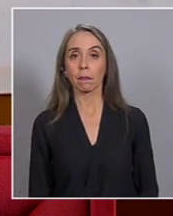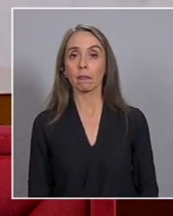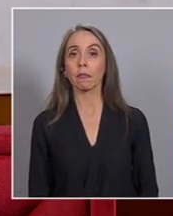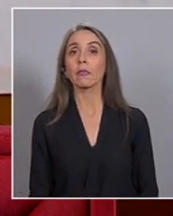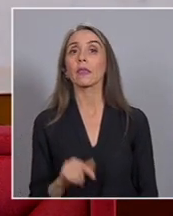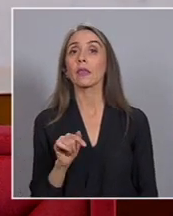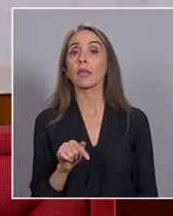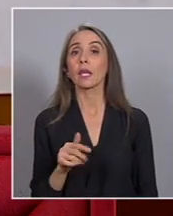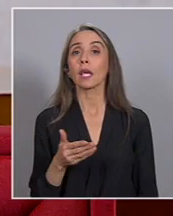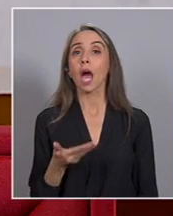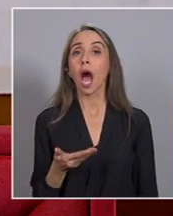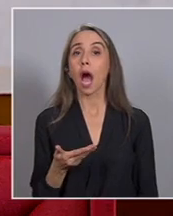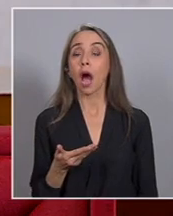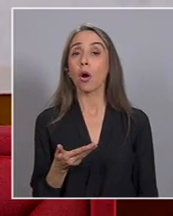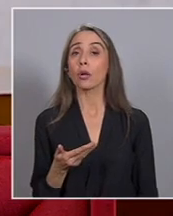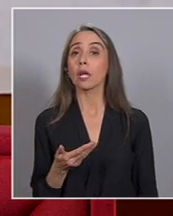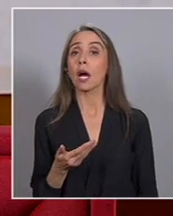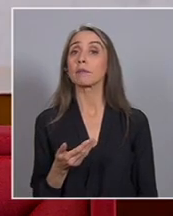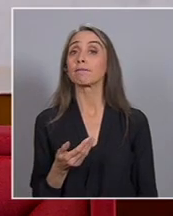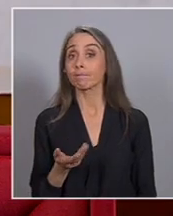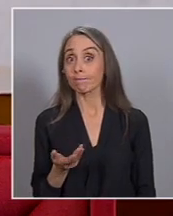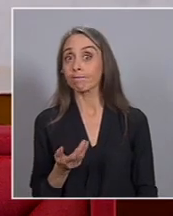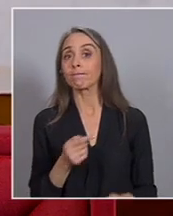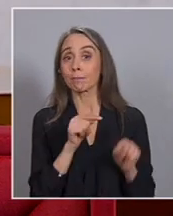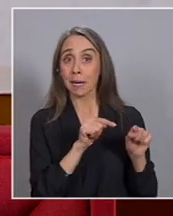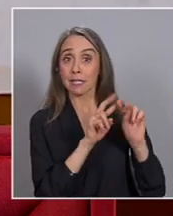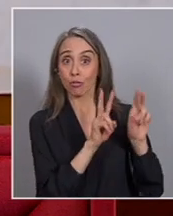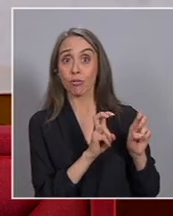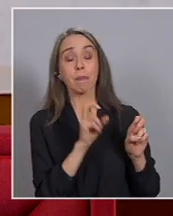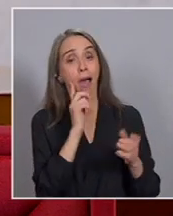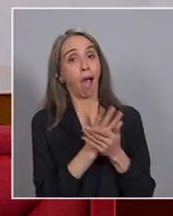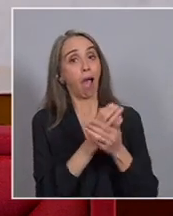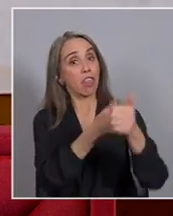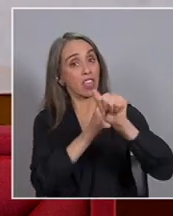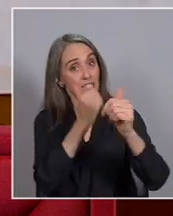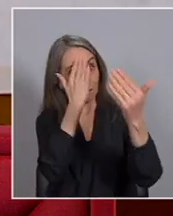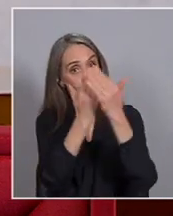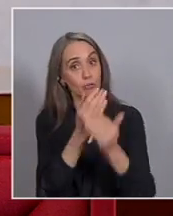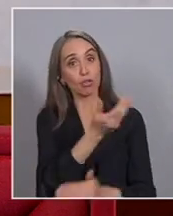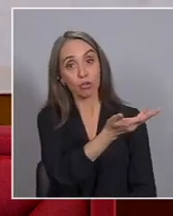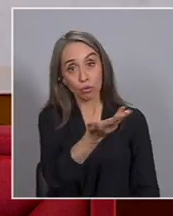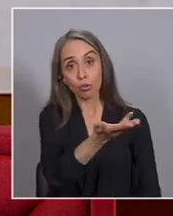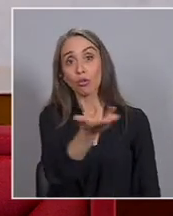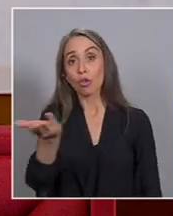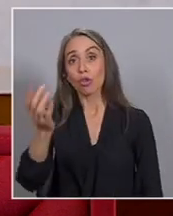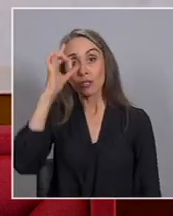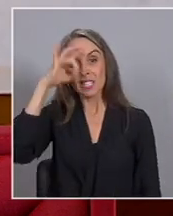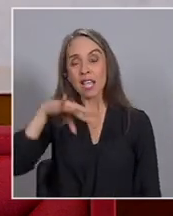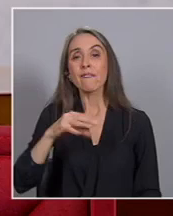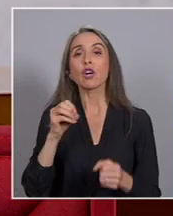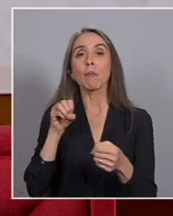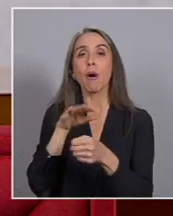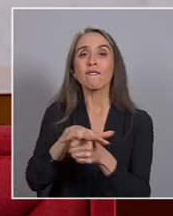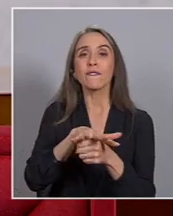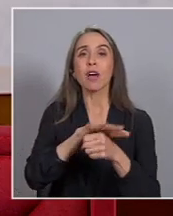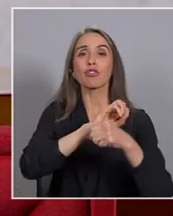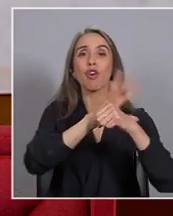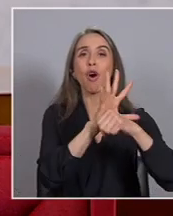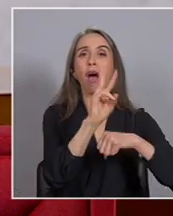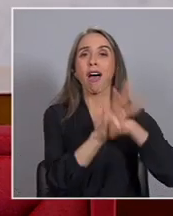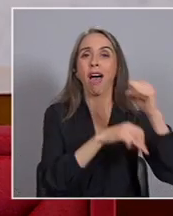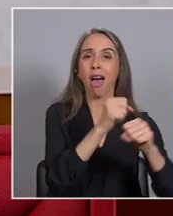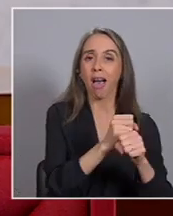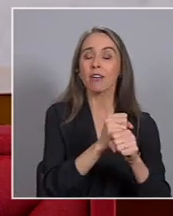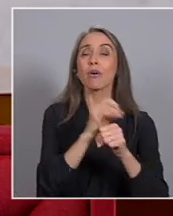Ahora, hay desafíos que enfrentar para esto. Todos conocemos los efectos que la pandemia y la invasión ucrania causó en la